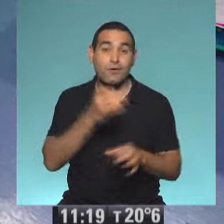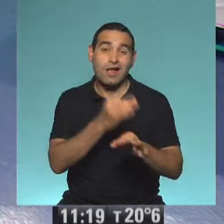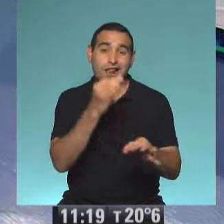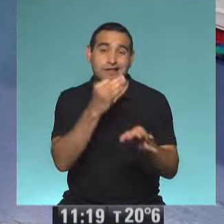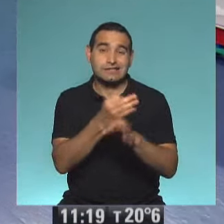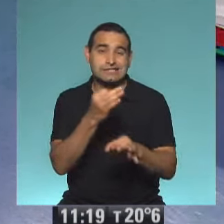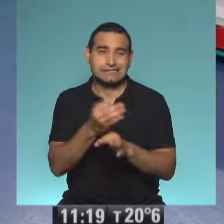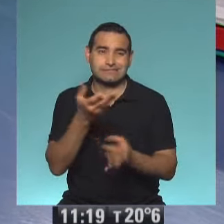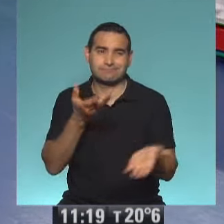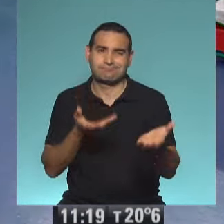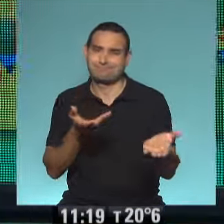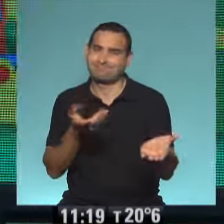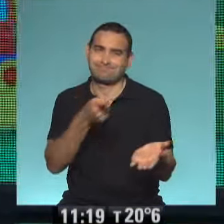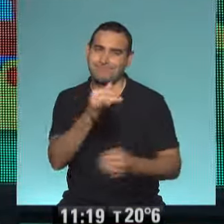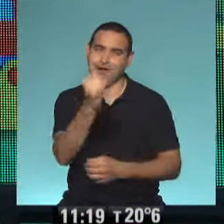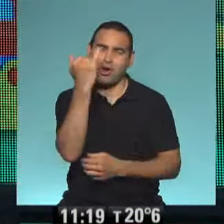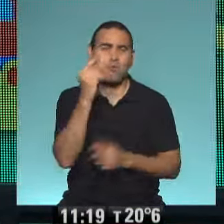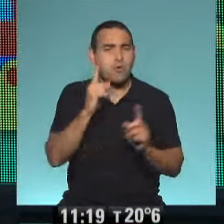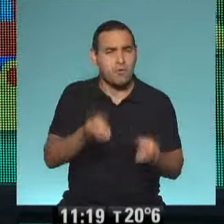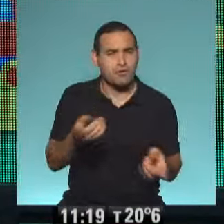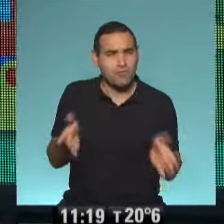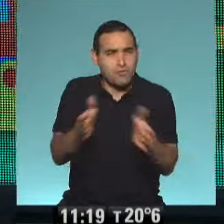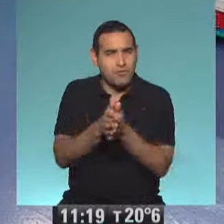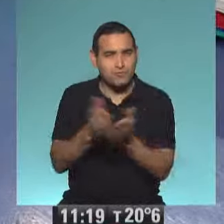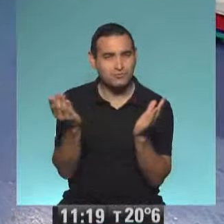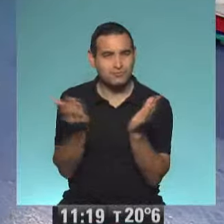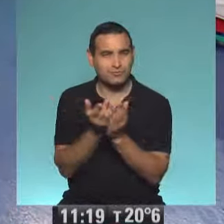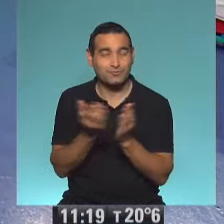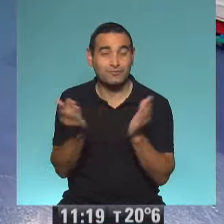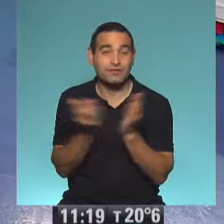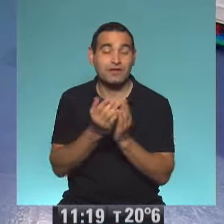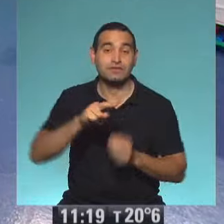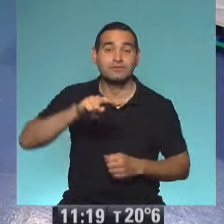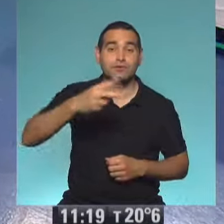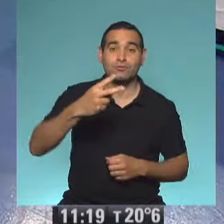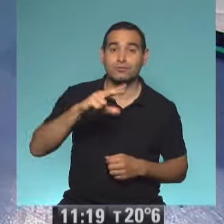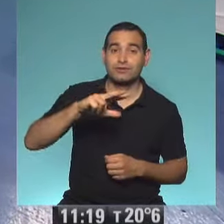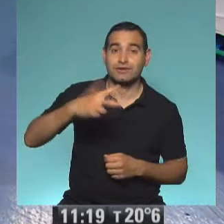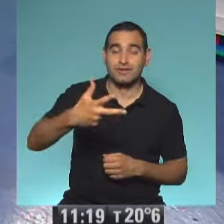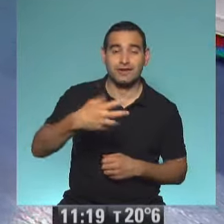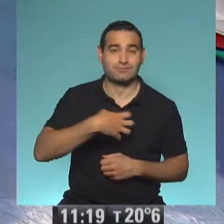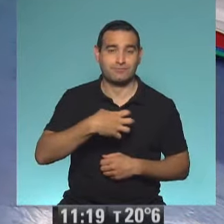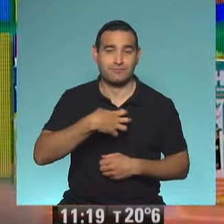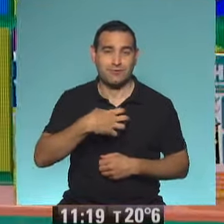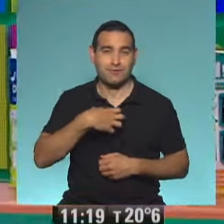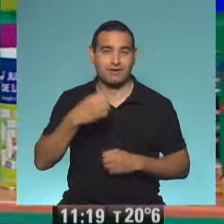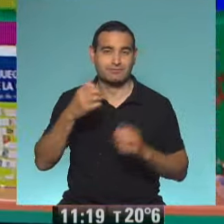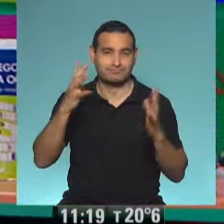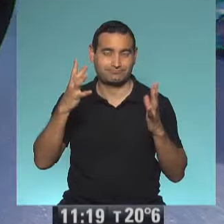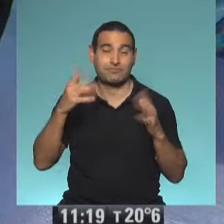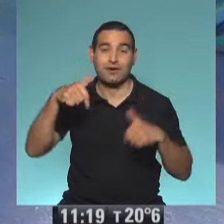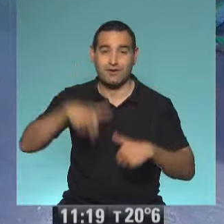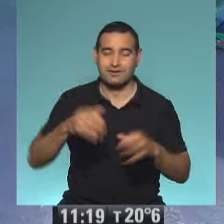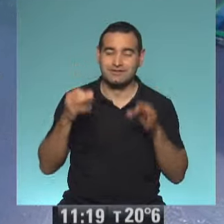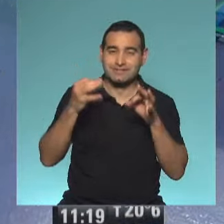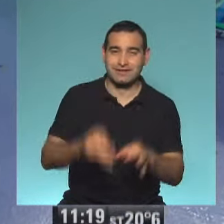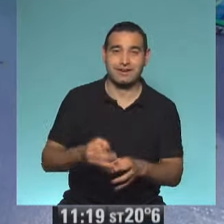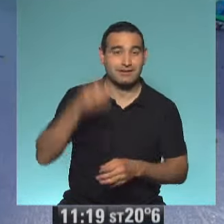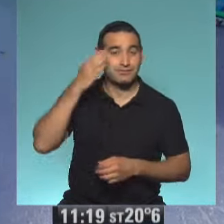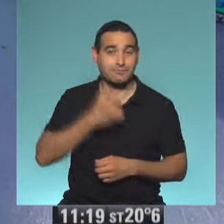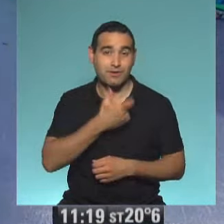puede comparar. Pero nos acompañamos para estudiar. Segundo y tercero, la mano bien arriba. Que aquí llegamos Mauricio